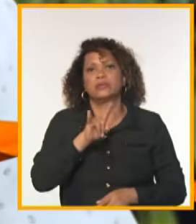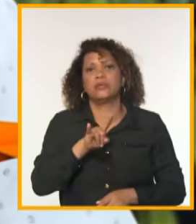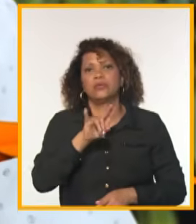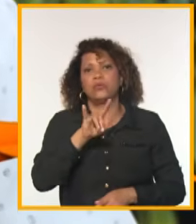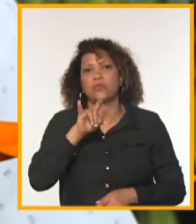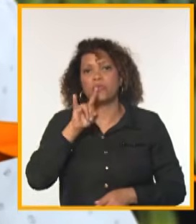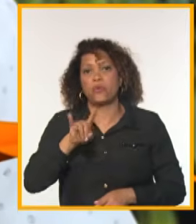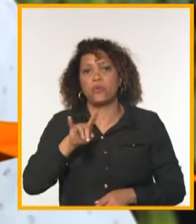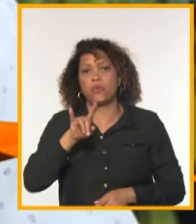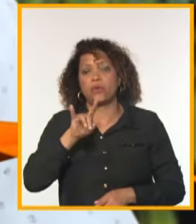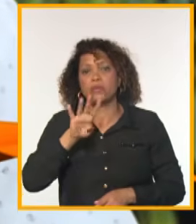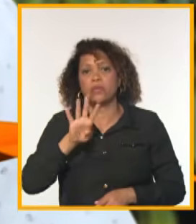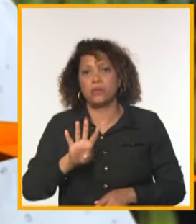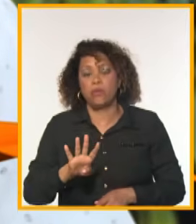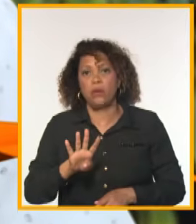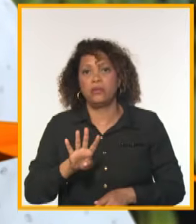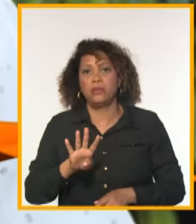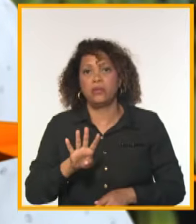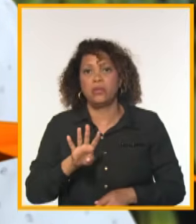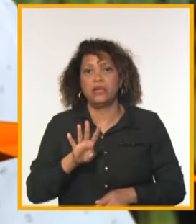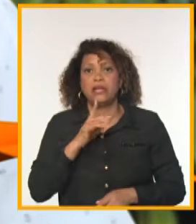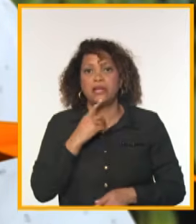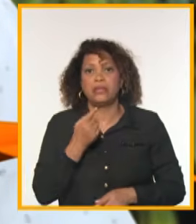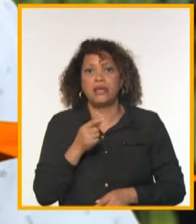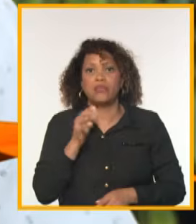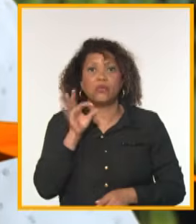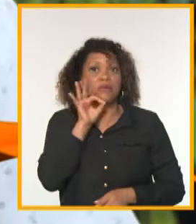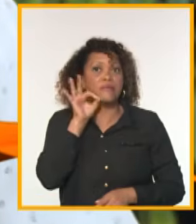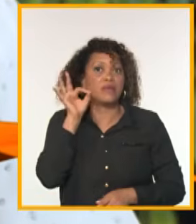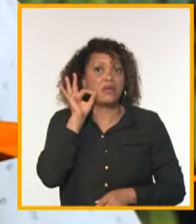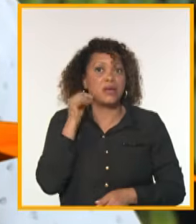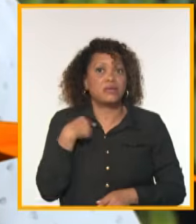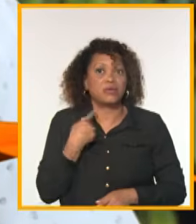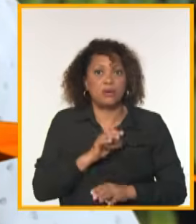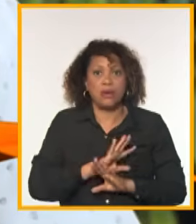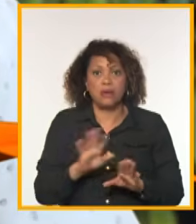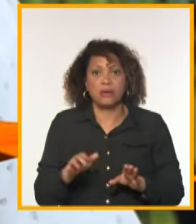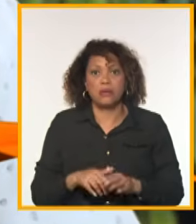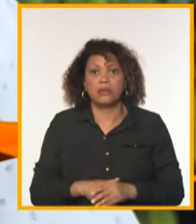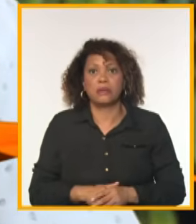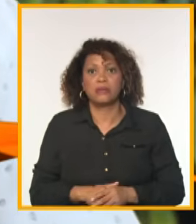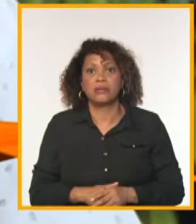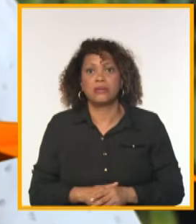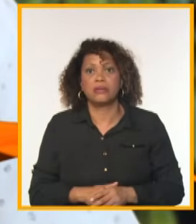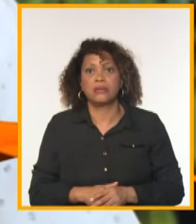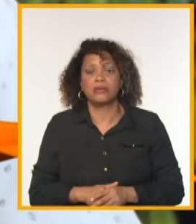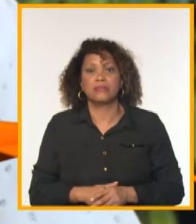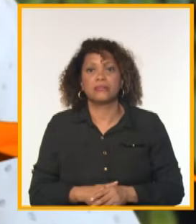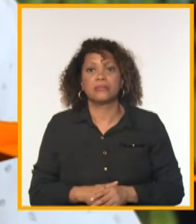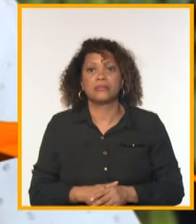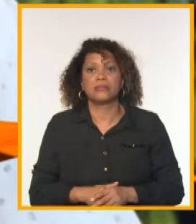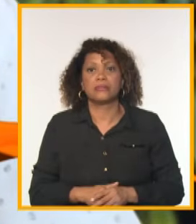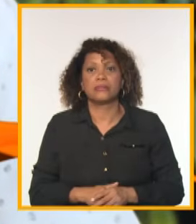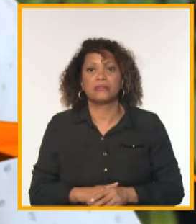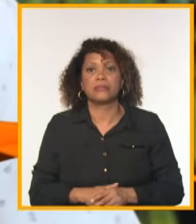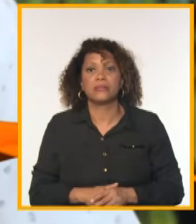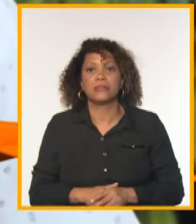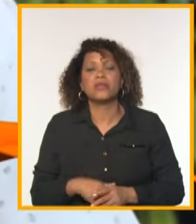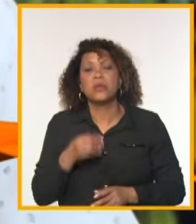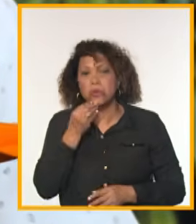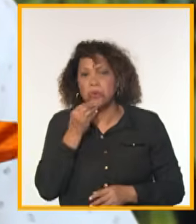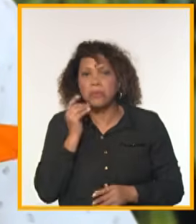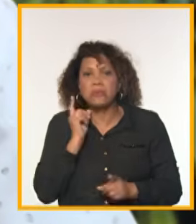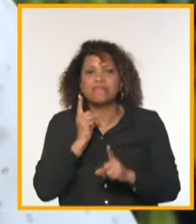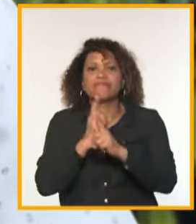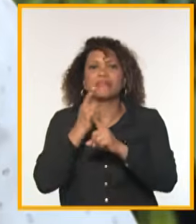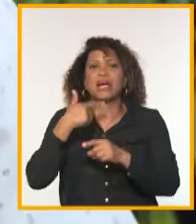1994, recién diagnosticado con VIH, y tuve la referencia de poder llegar a conocer a